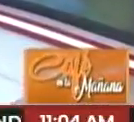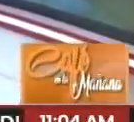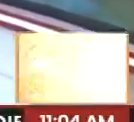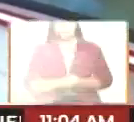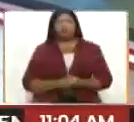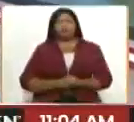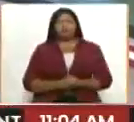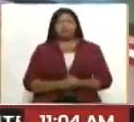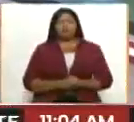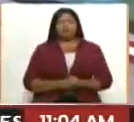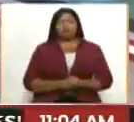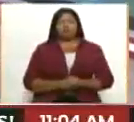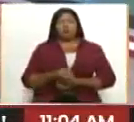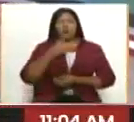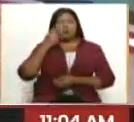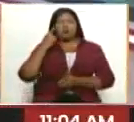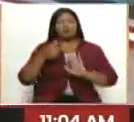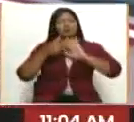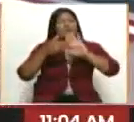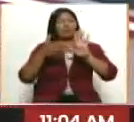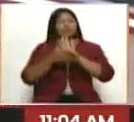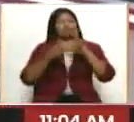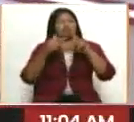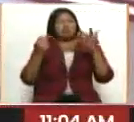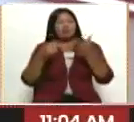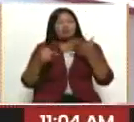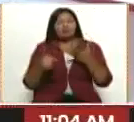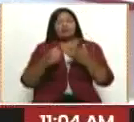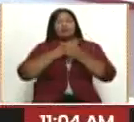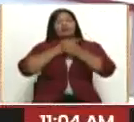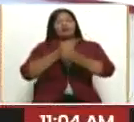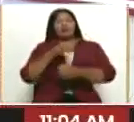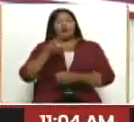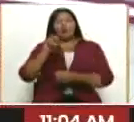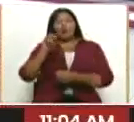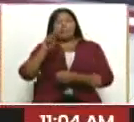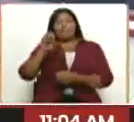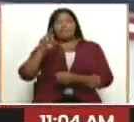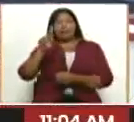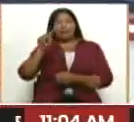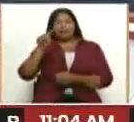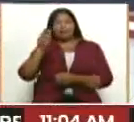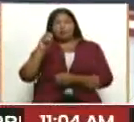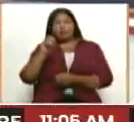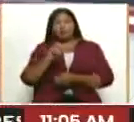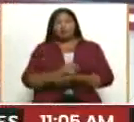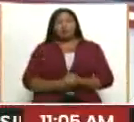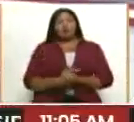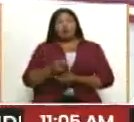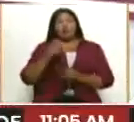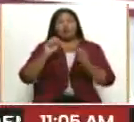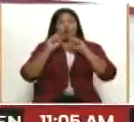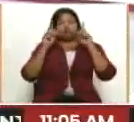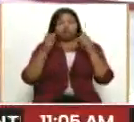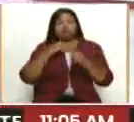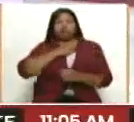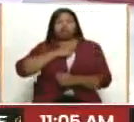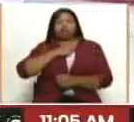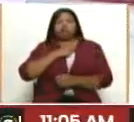días. Bueno, arrancamos presentándoles a ustedes lo que son imágenes de nuestro querido Roberto Hernández Montoya. Amanecimos con esa